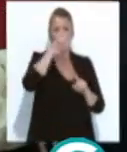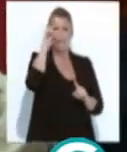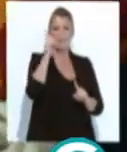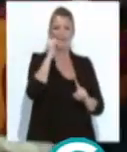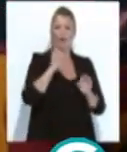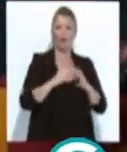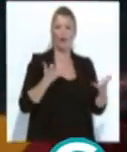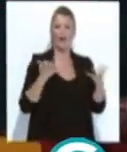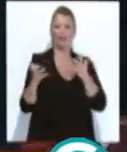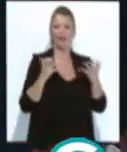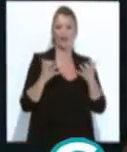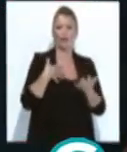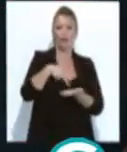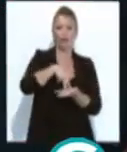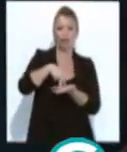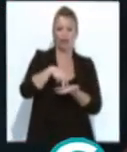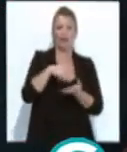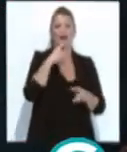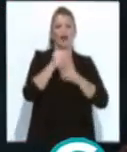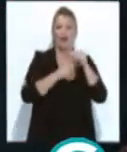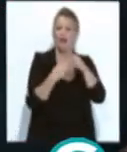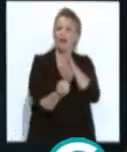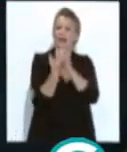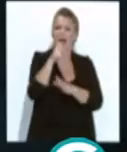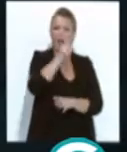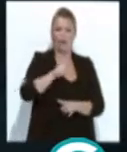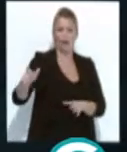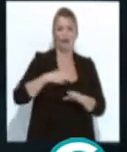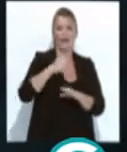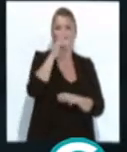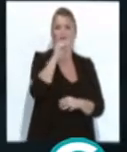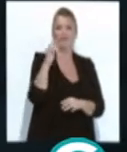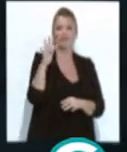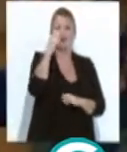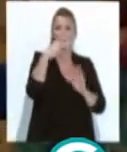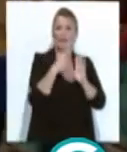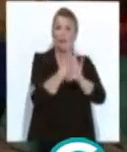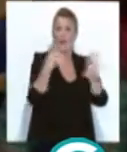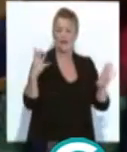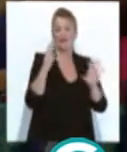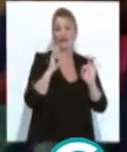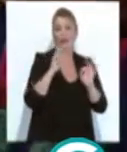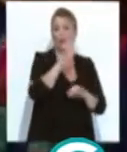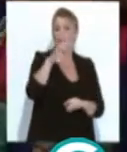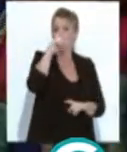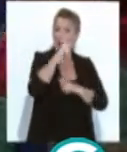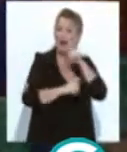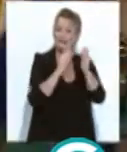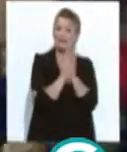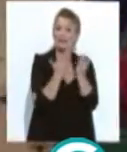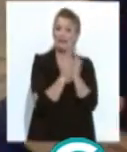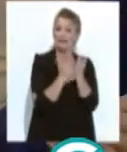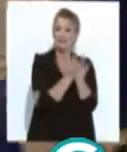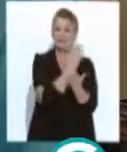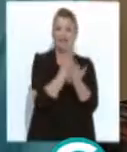creador Marcos Layera, el Foro de Creadores FIT 2019, el panel 55 años de la revista